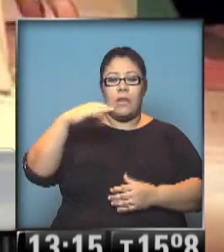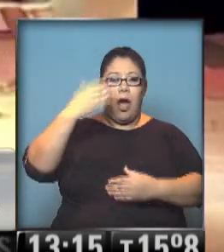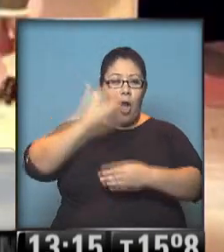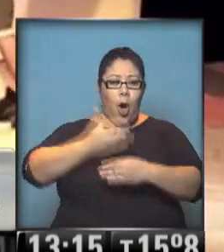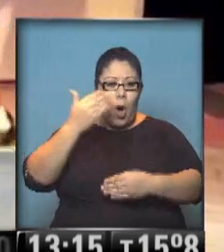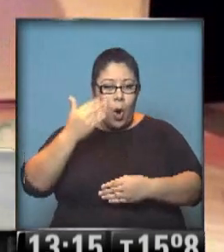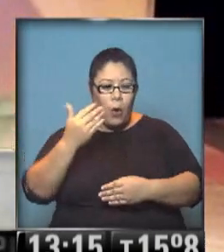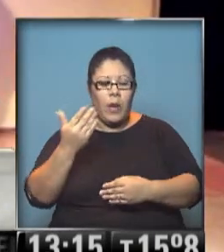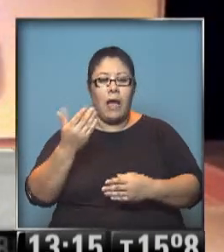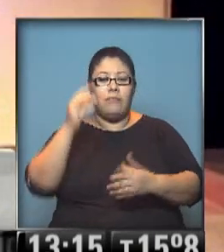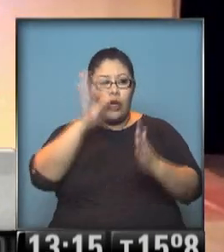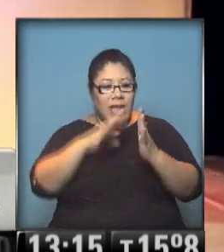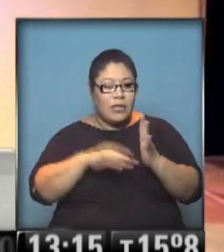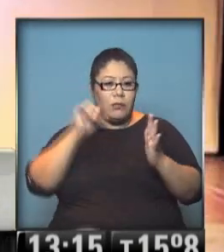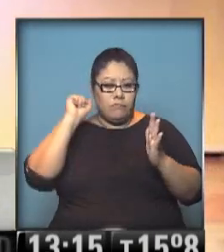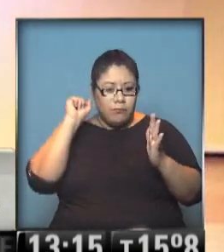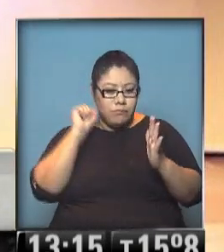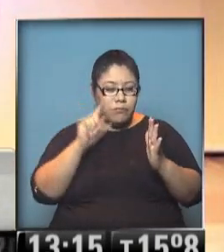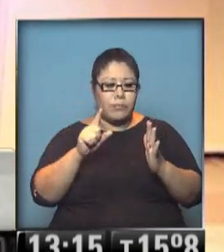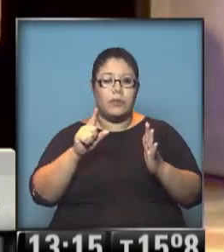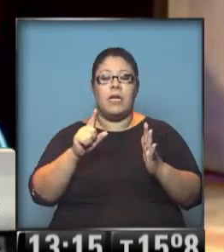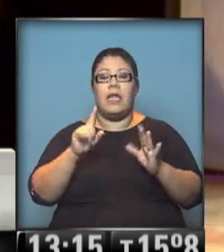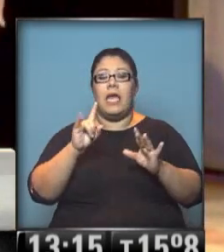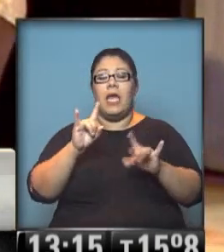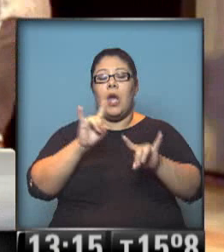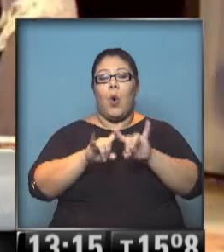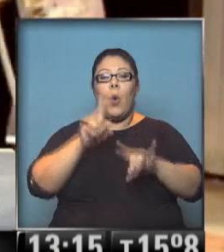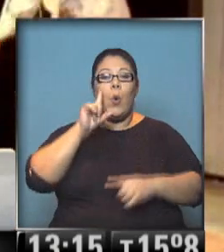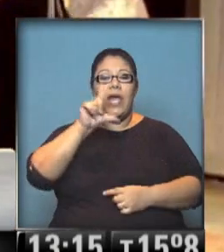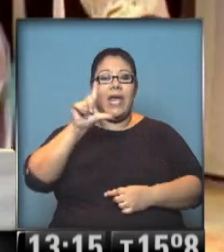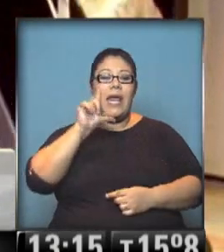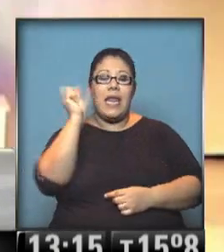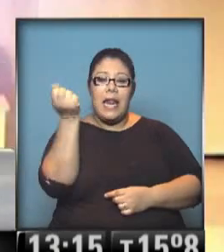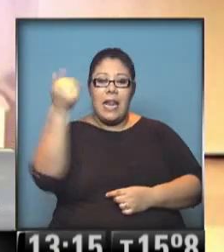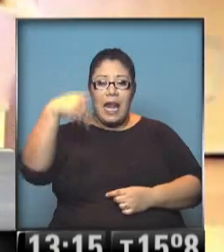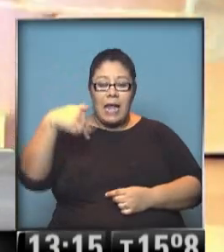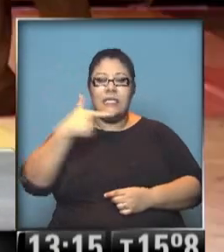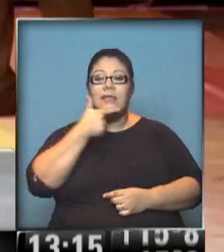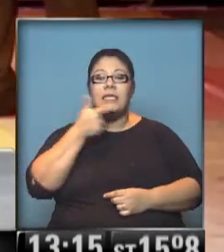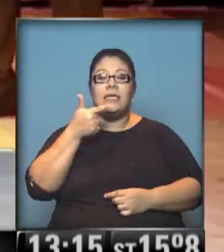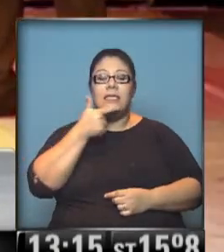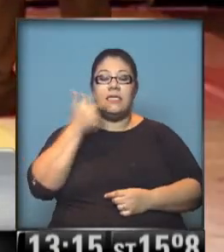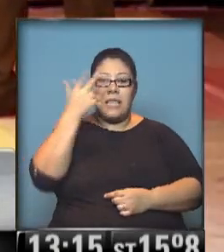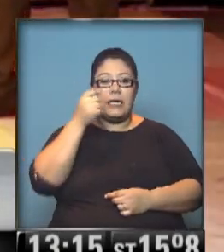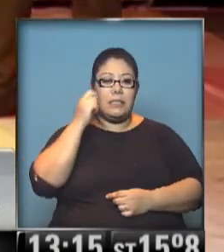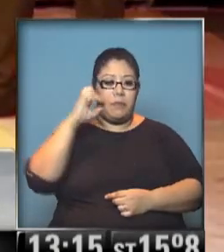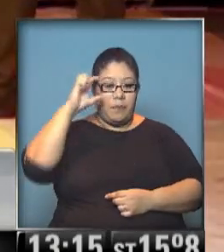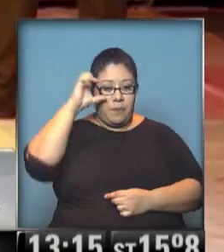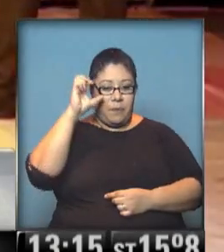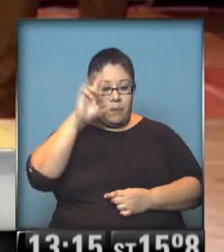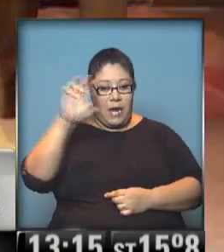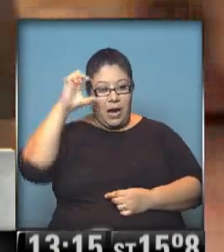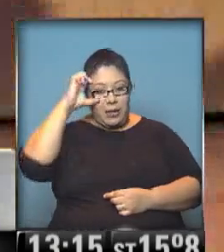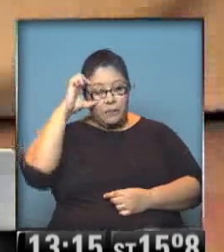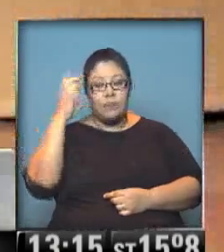Desdémona, con el texto del señor William Shakespeare. Y al mismo tiempo hecho con actores que tienen una capacidad física, una capacidad de